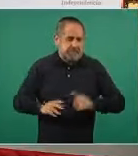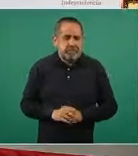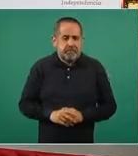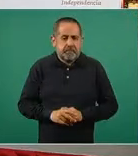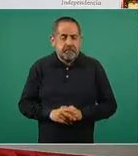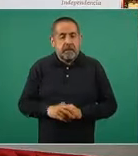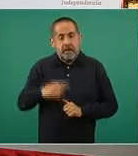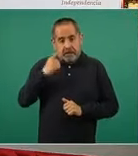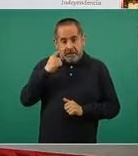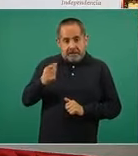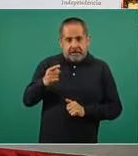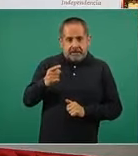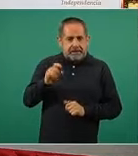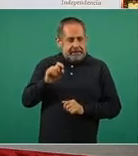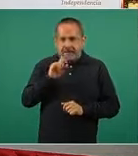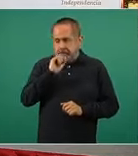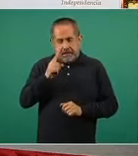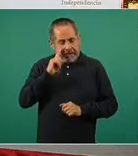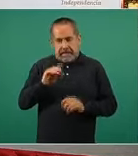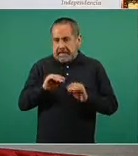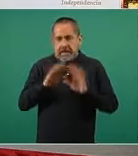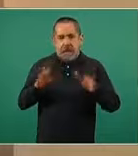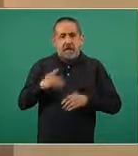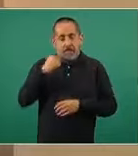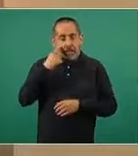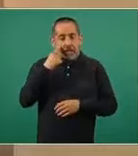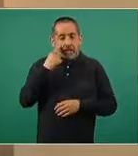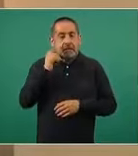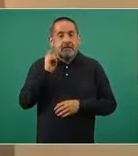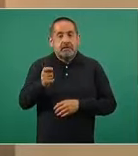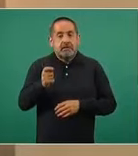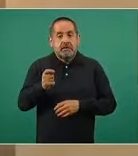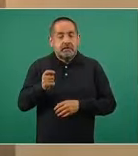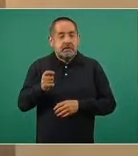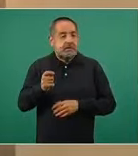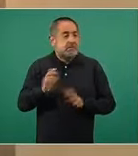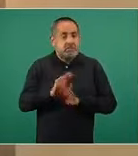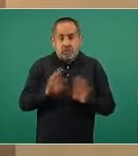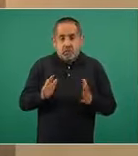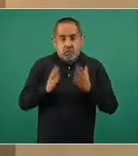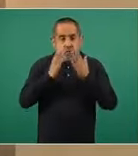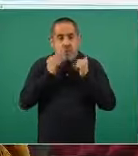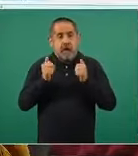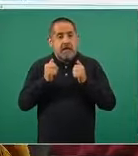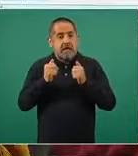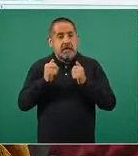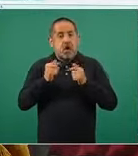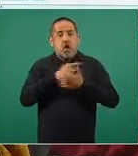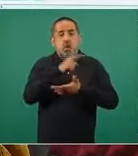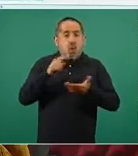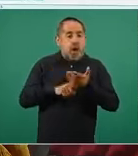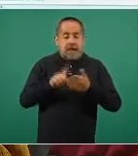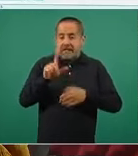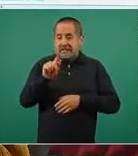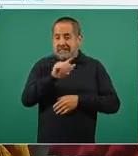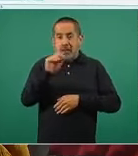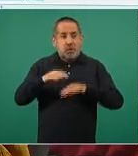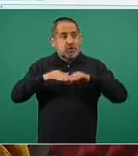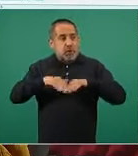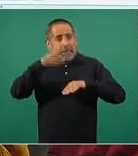al igual que la diapositiva anterior, que en el primer rango no tenemos ninguna entidad federativa con más del 70%